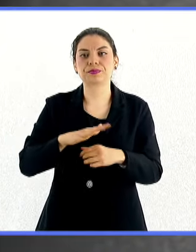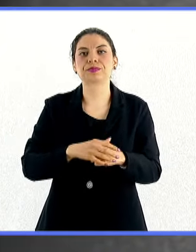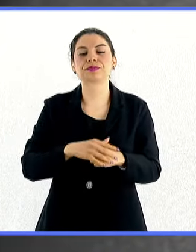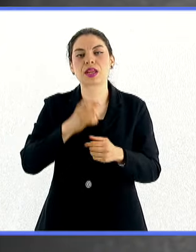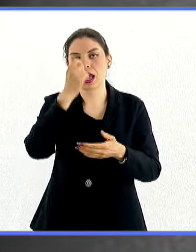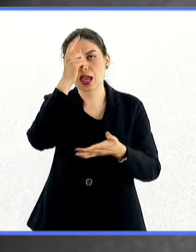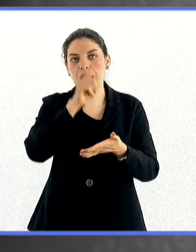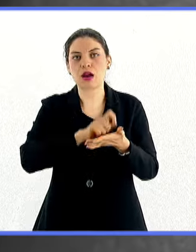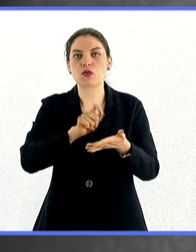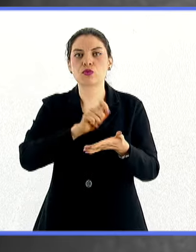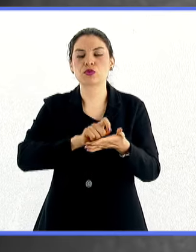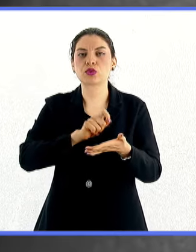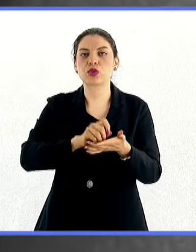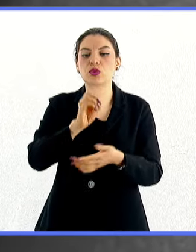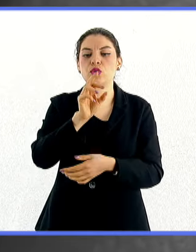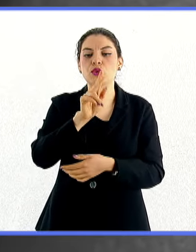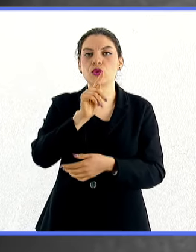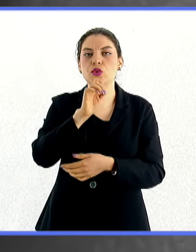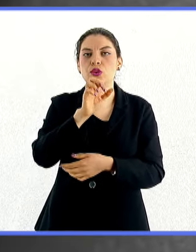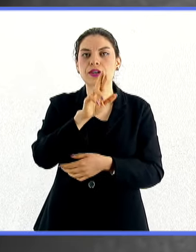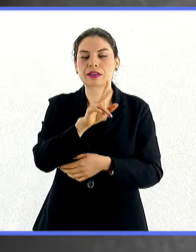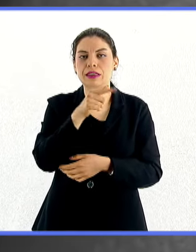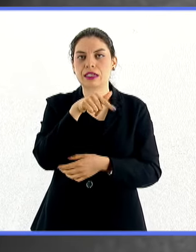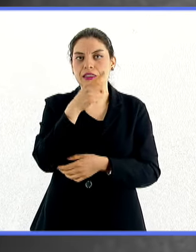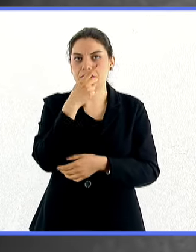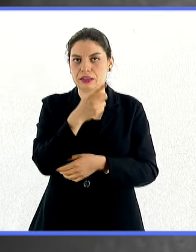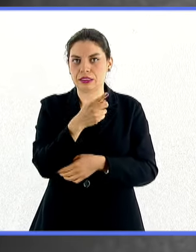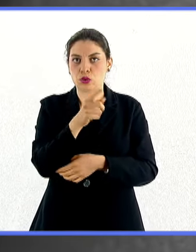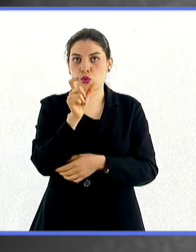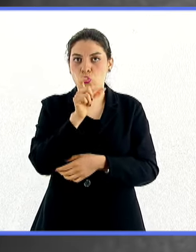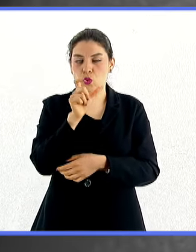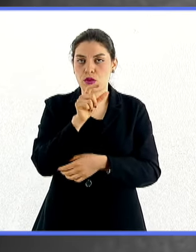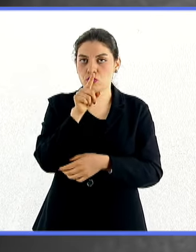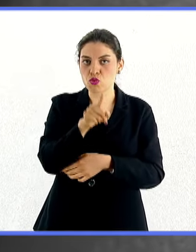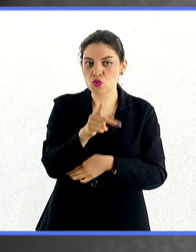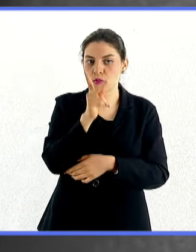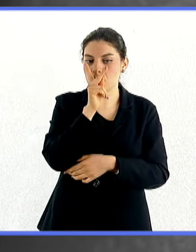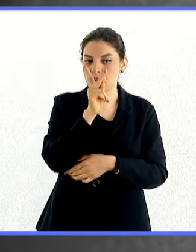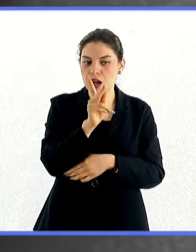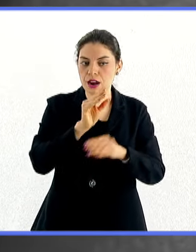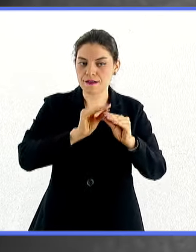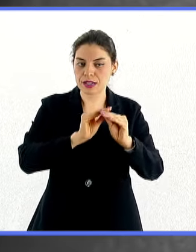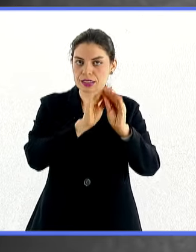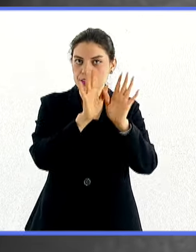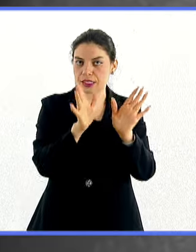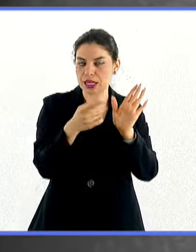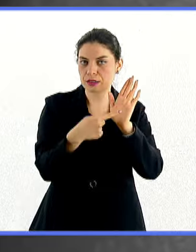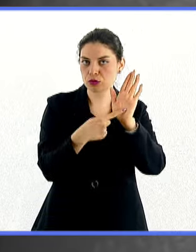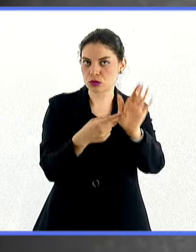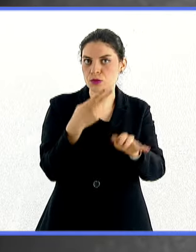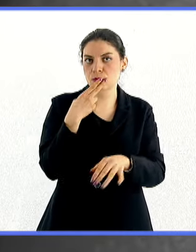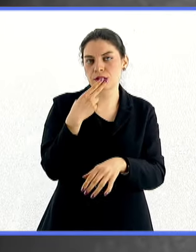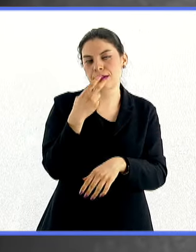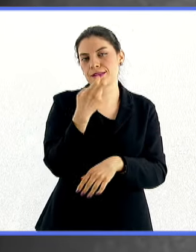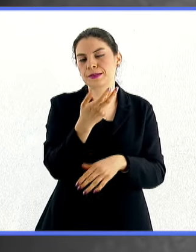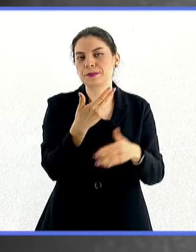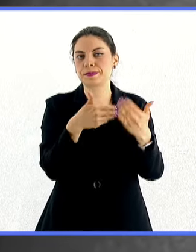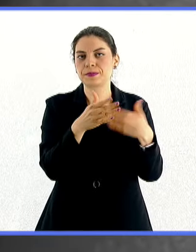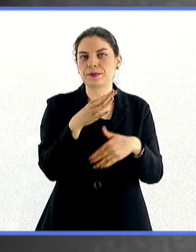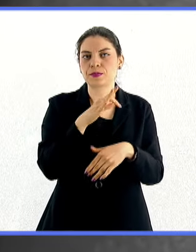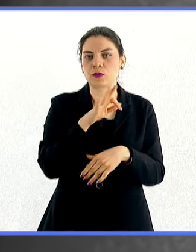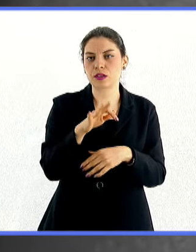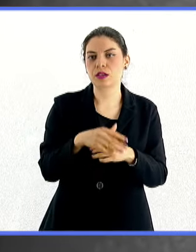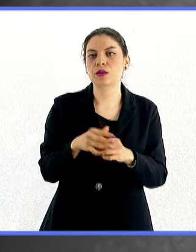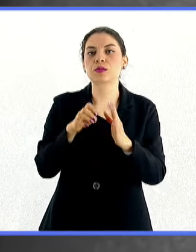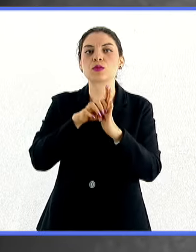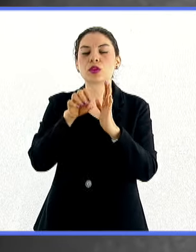decía, la claridad es la cortesía del filósofo. Si un filósofo es amable, es al mismo tiempo diáfano